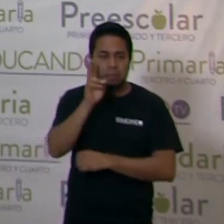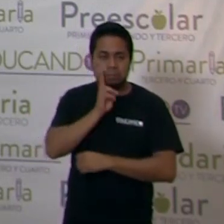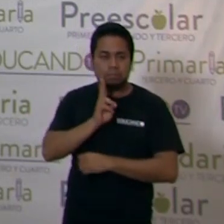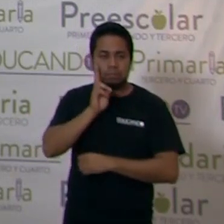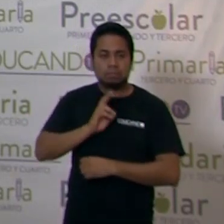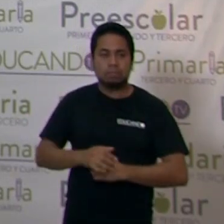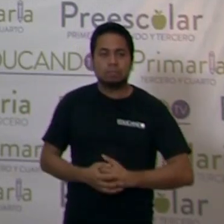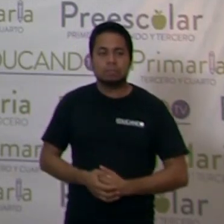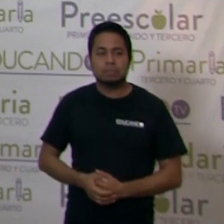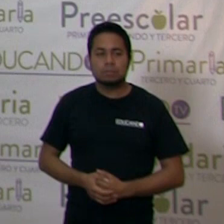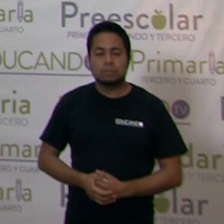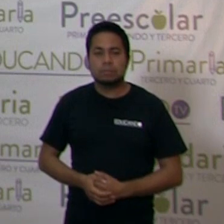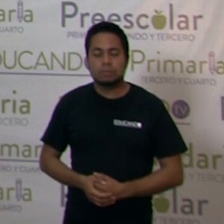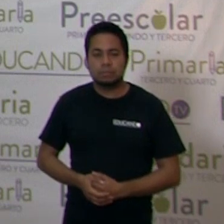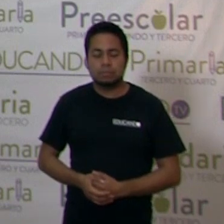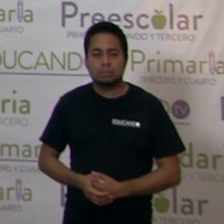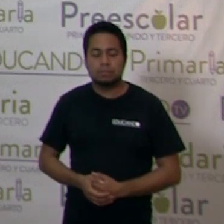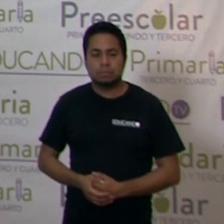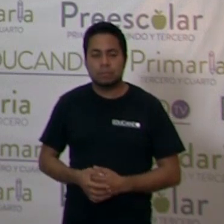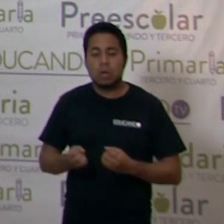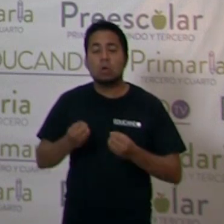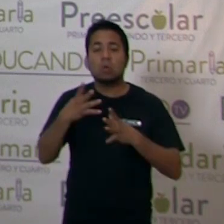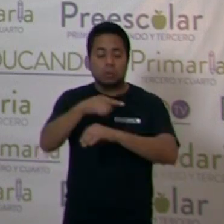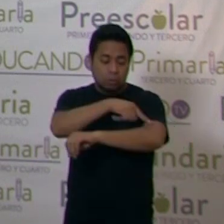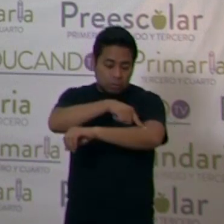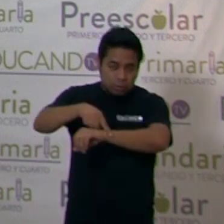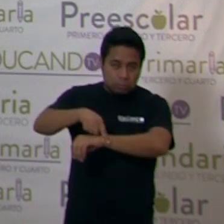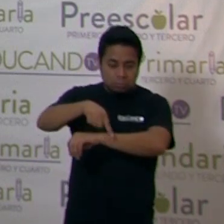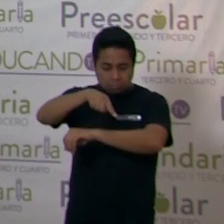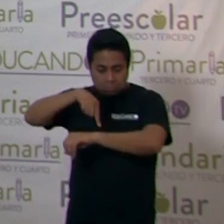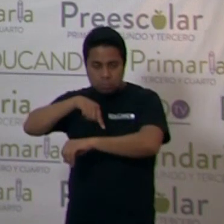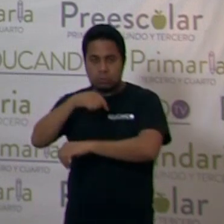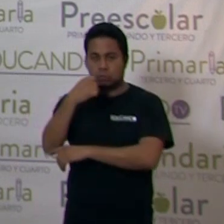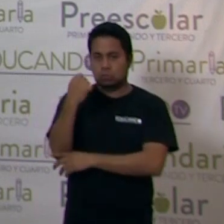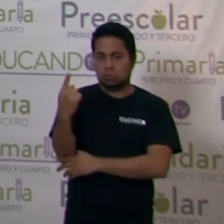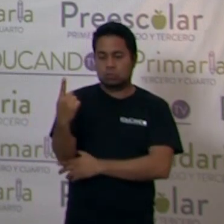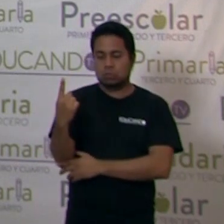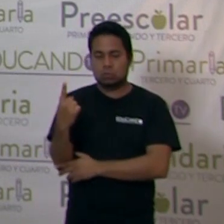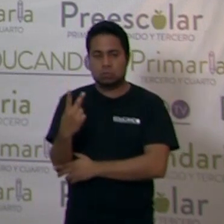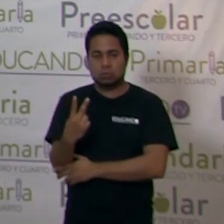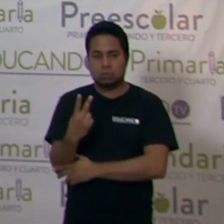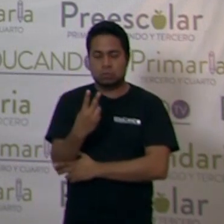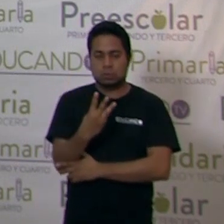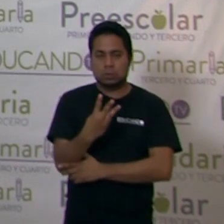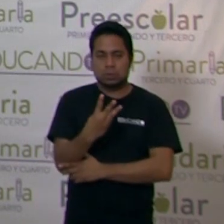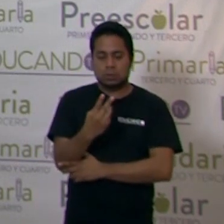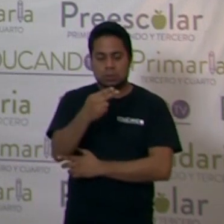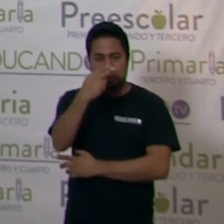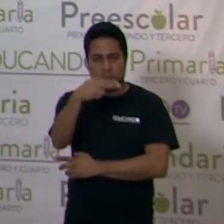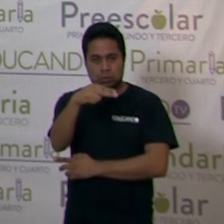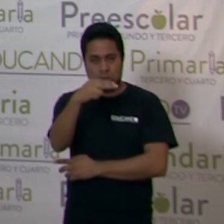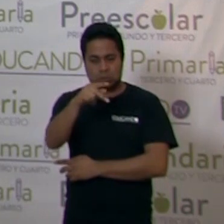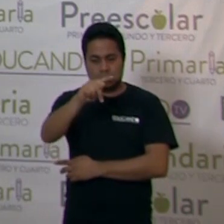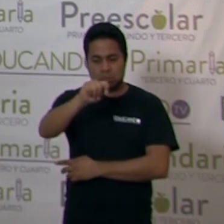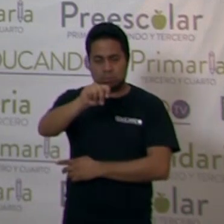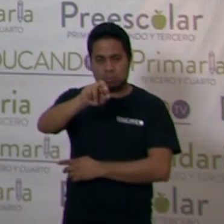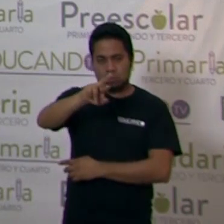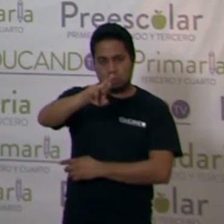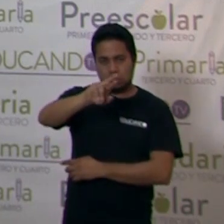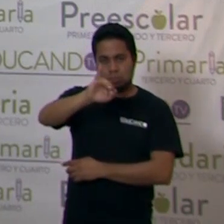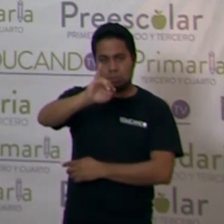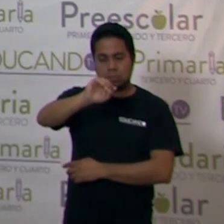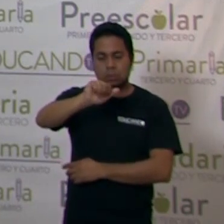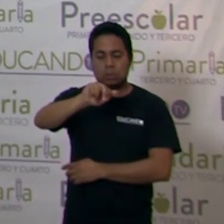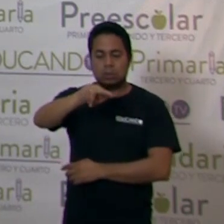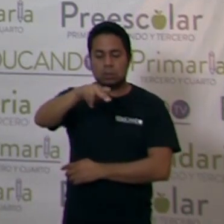ver esta figura tiene Cuántos lados un dos 3es se llama triángulo y